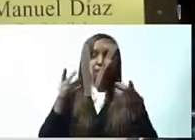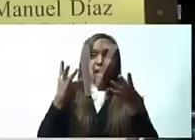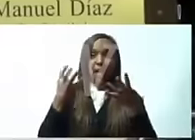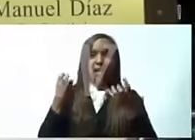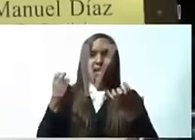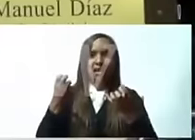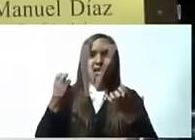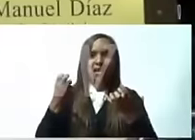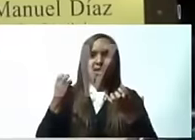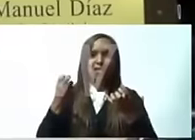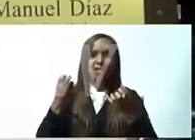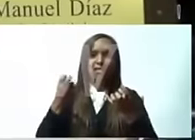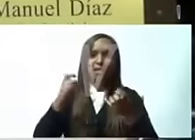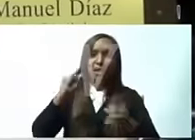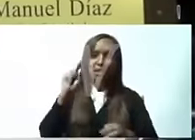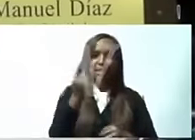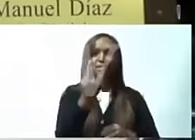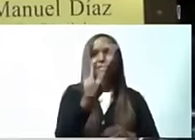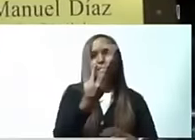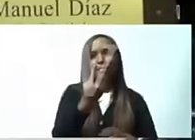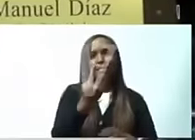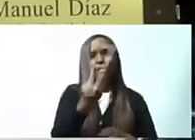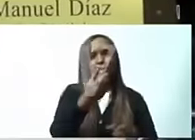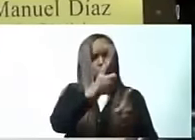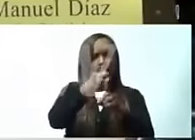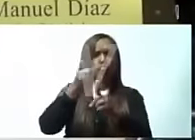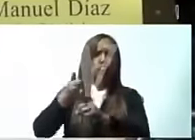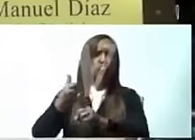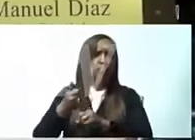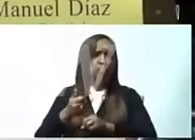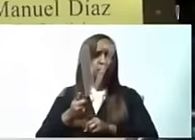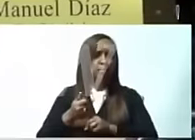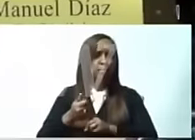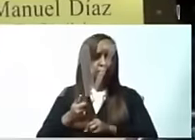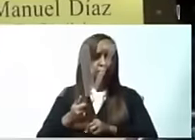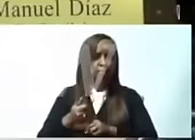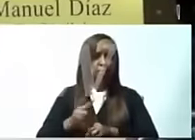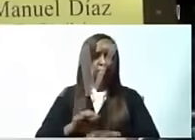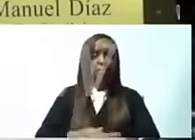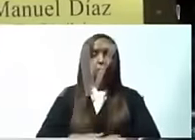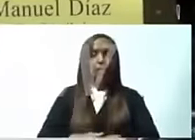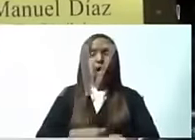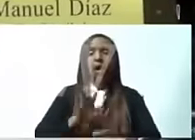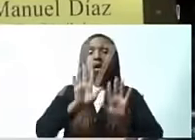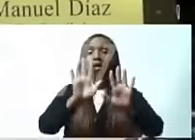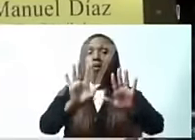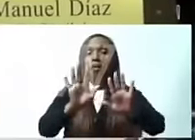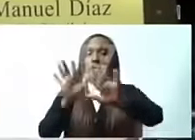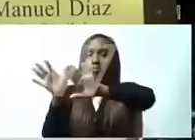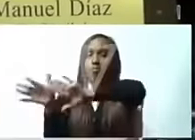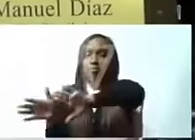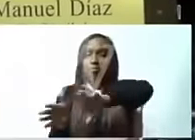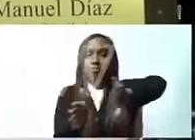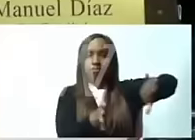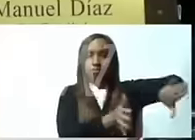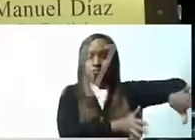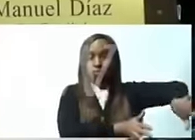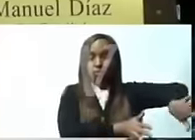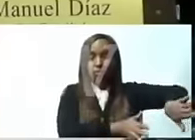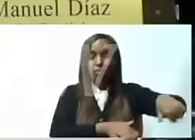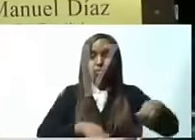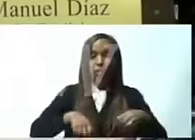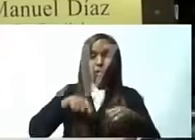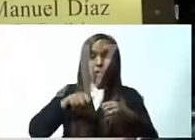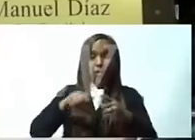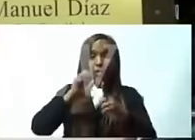Cada quien individualmente. Pero en materia como esta, nos unifica a todos. Y como